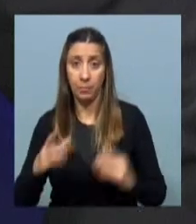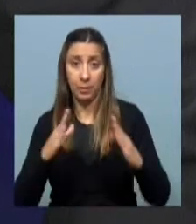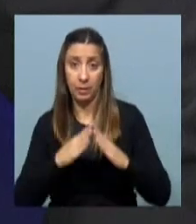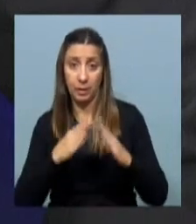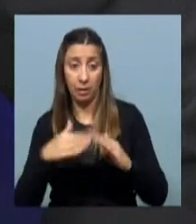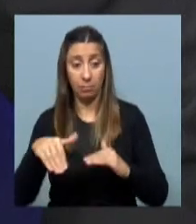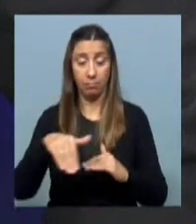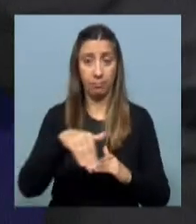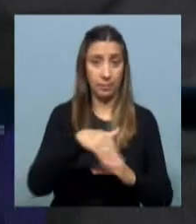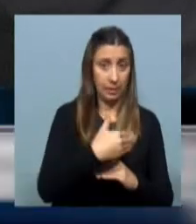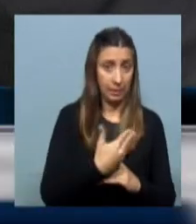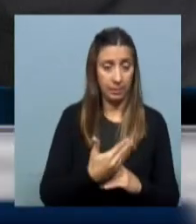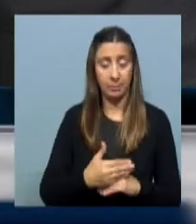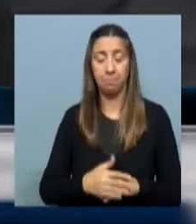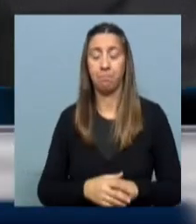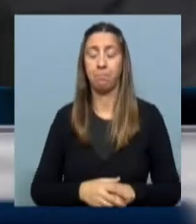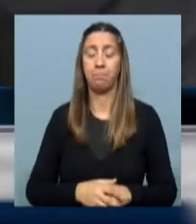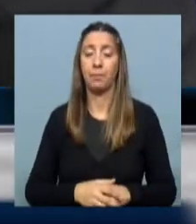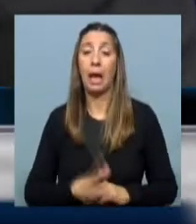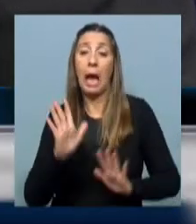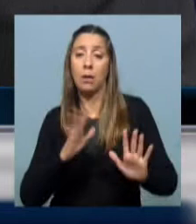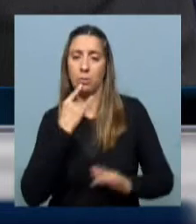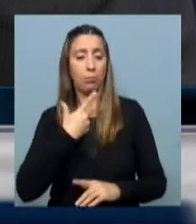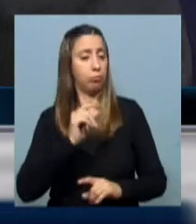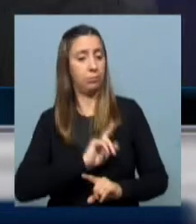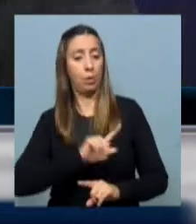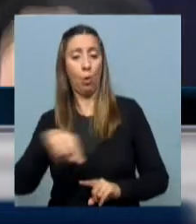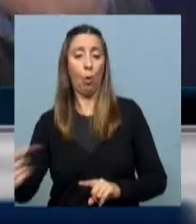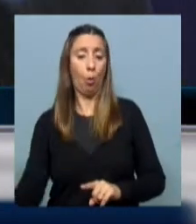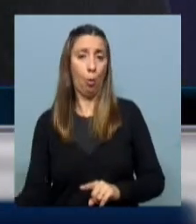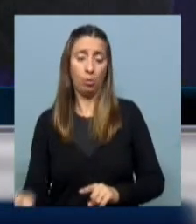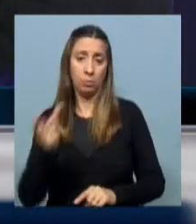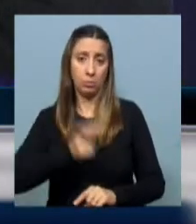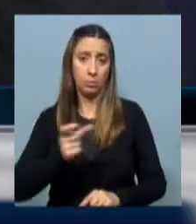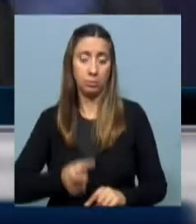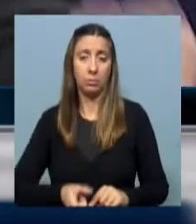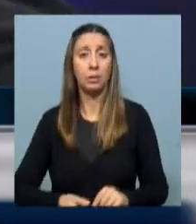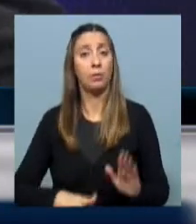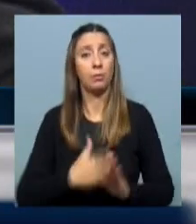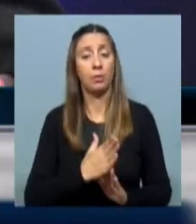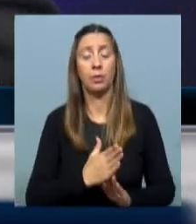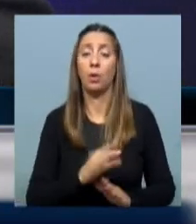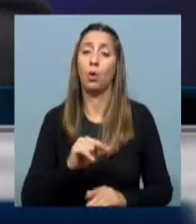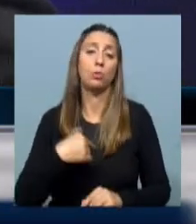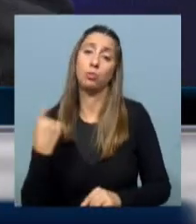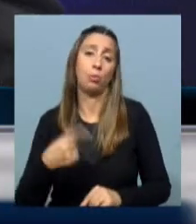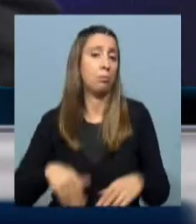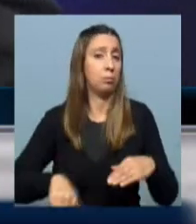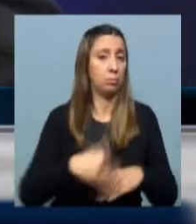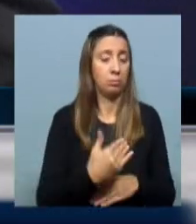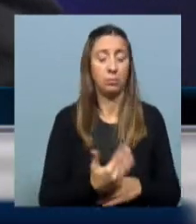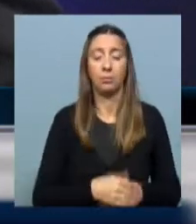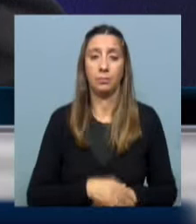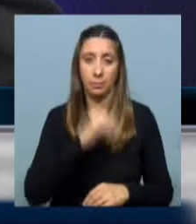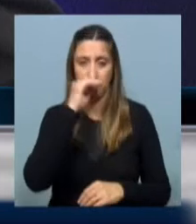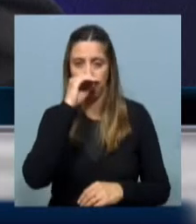salieran de sus viviendas. Algunos se negaron, otros salieron y otros se autoevacuaron.